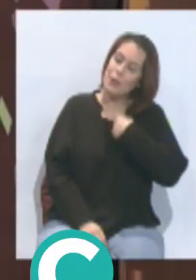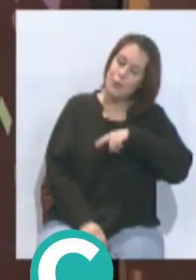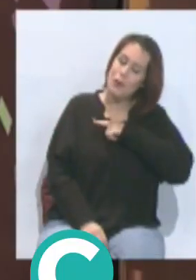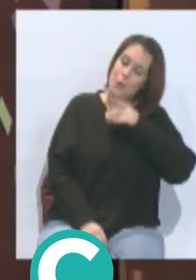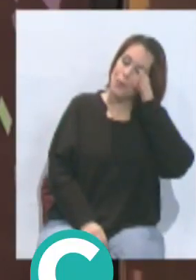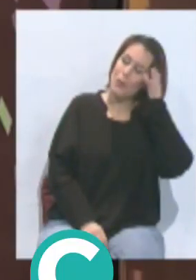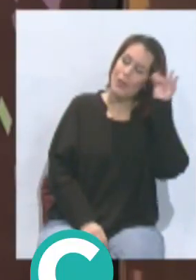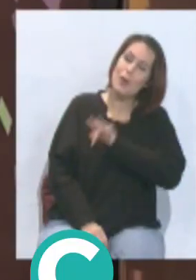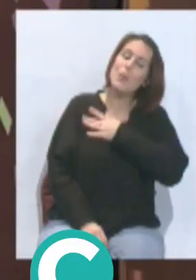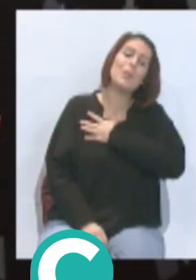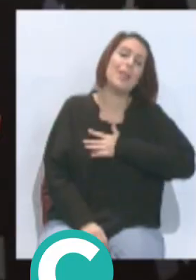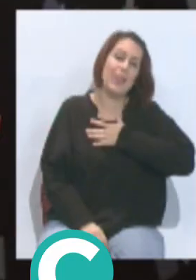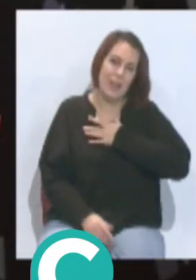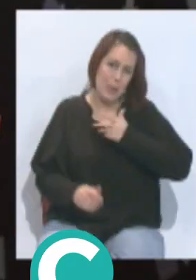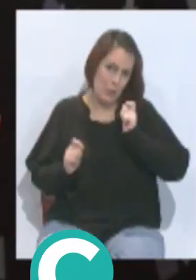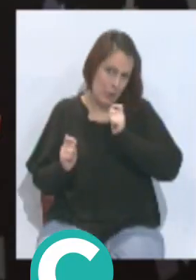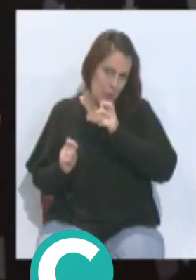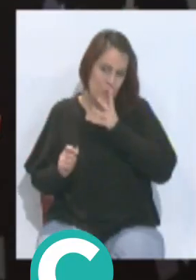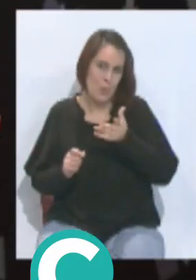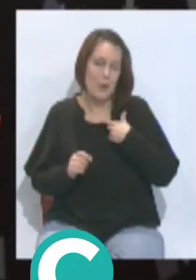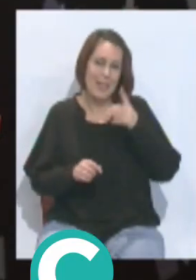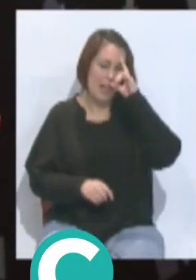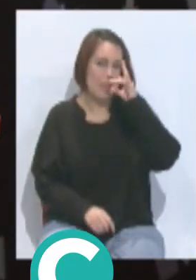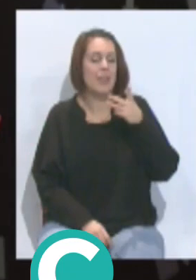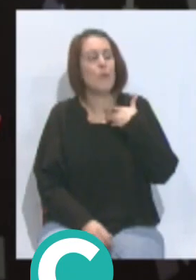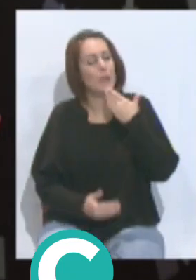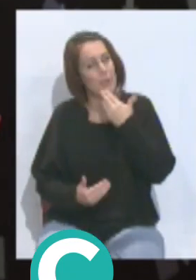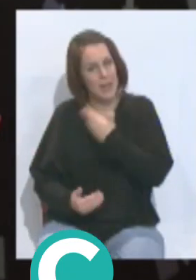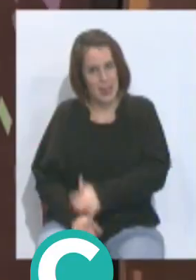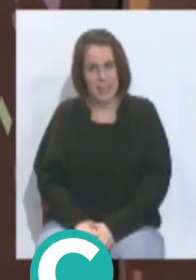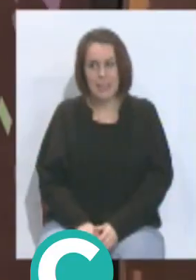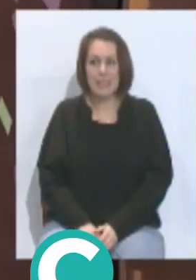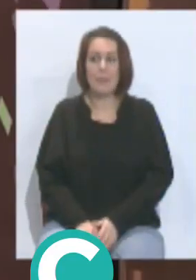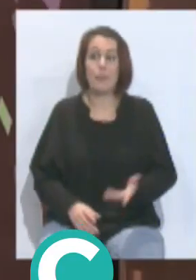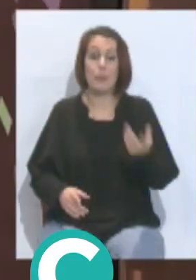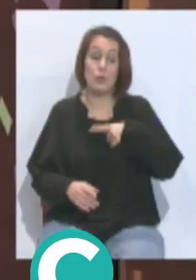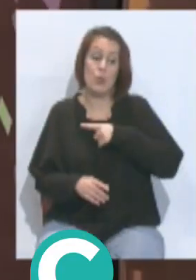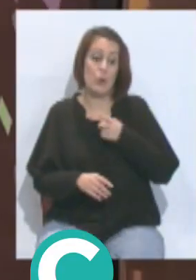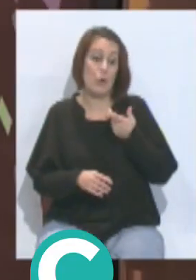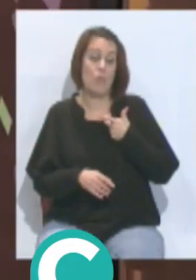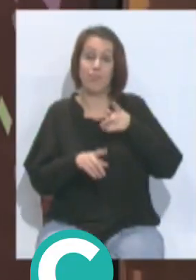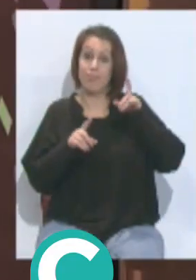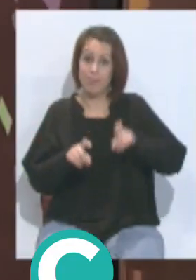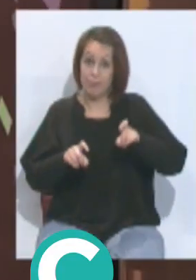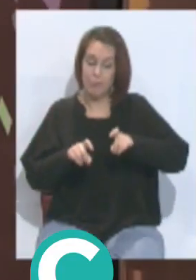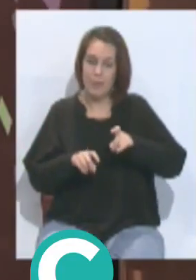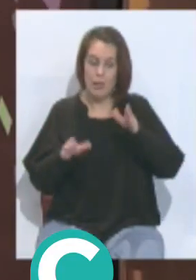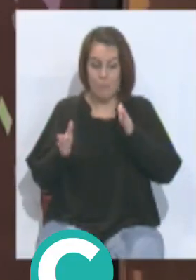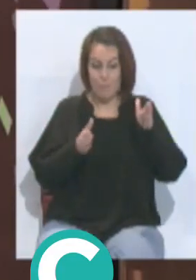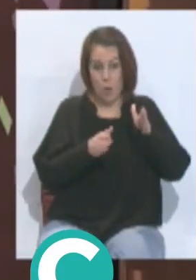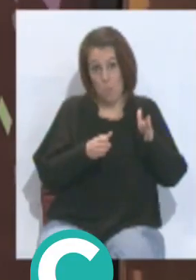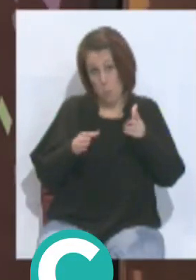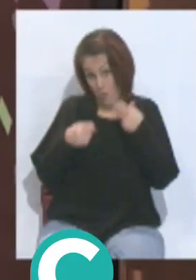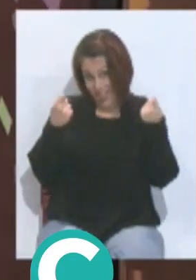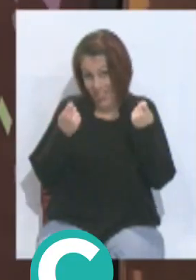que un placer, David, enhorabuena igualmente. De nuevo por la iniciativa. Muchísimas muchas gracias. Gracias. Ponemos aquí un punto de seguido, ya saben, tenemos un bloquecito de publicidad